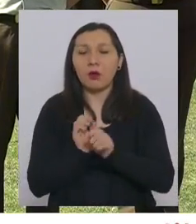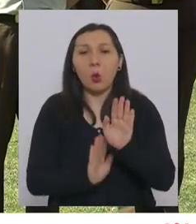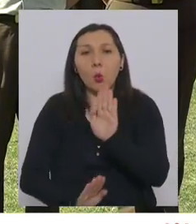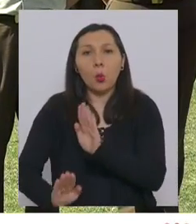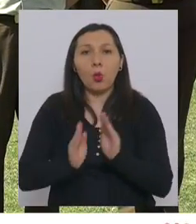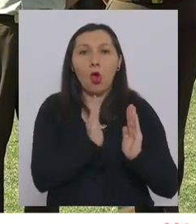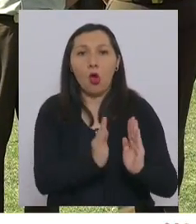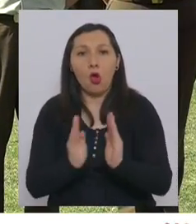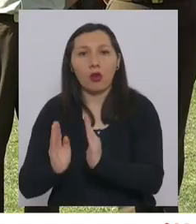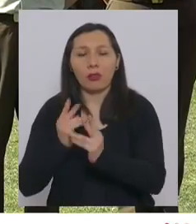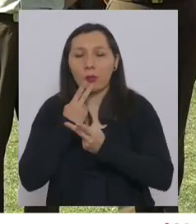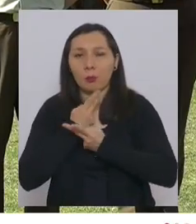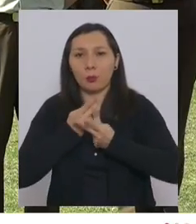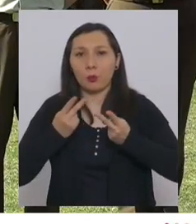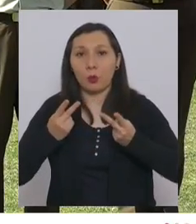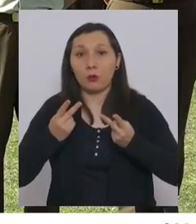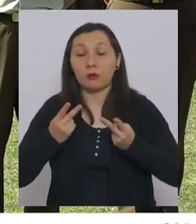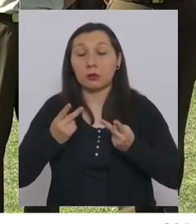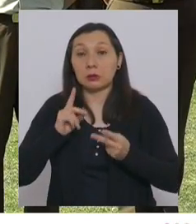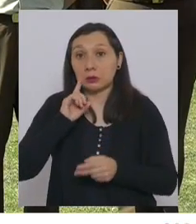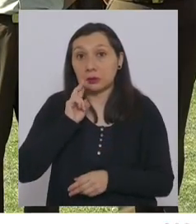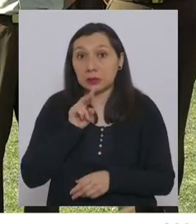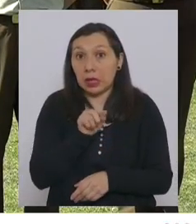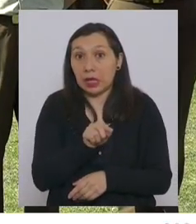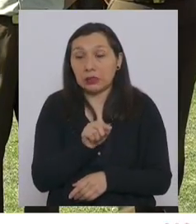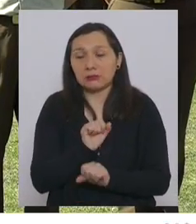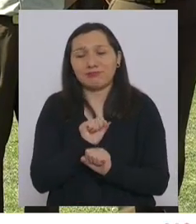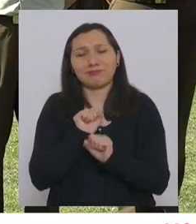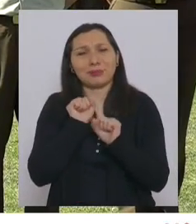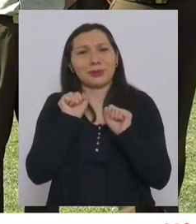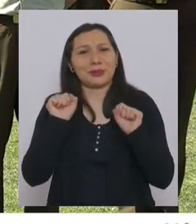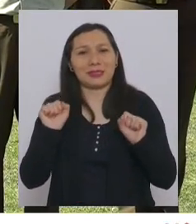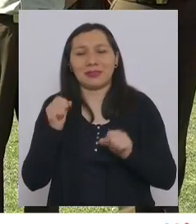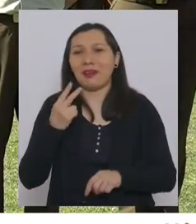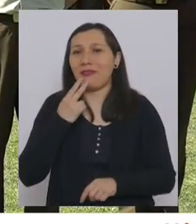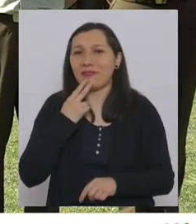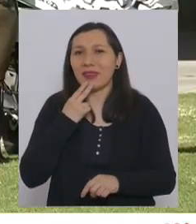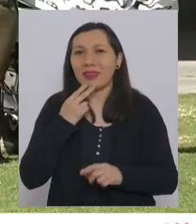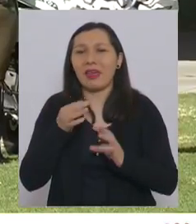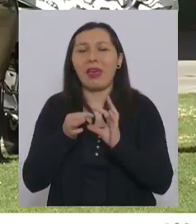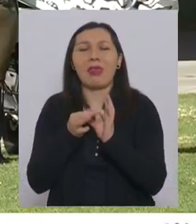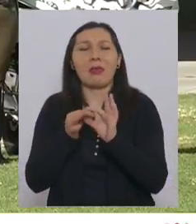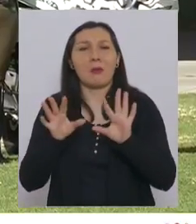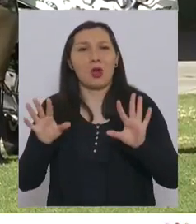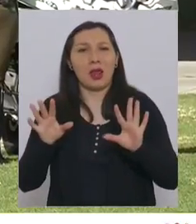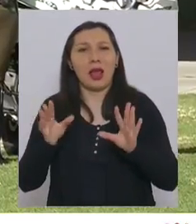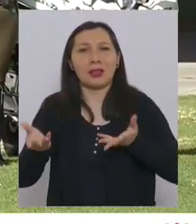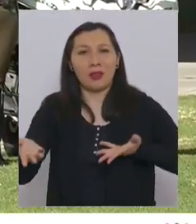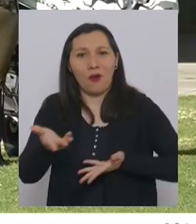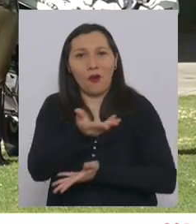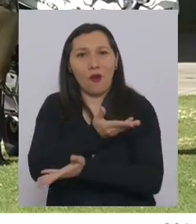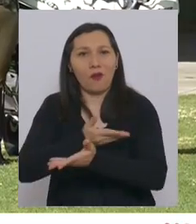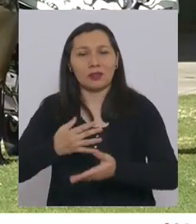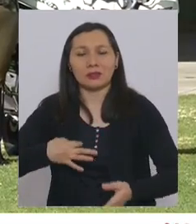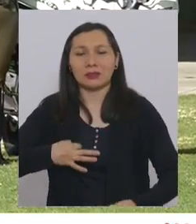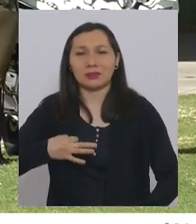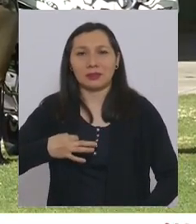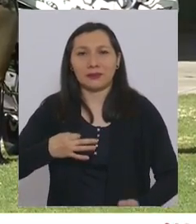el orden público, sin lo cual es imposible la vida en democracia y la convivencia